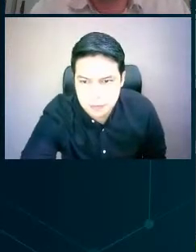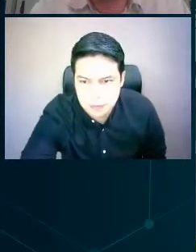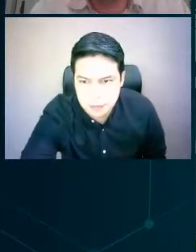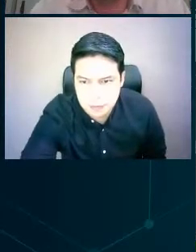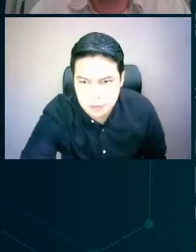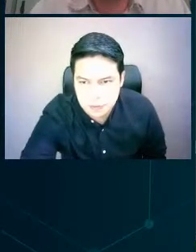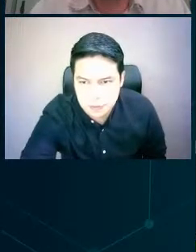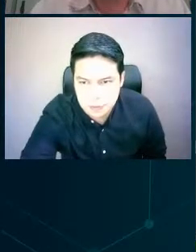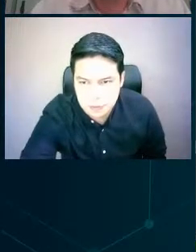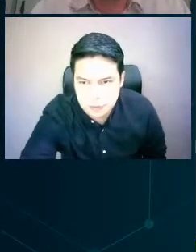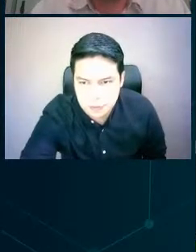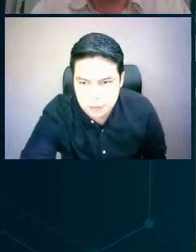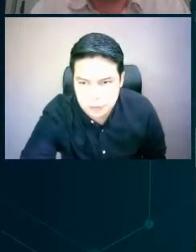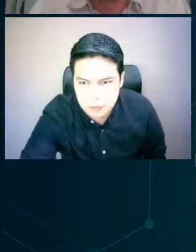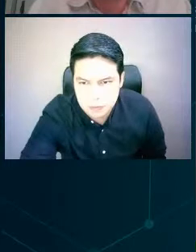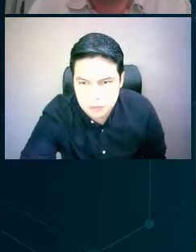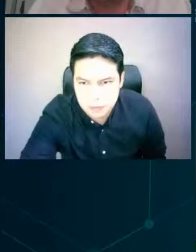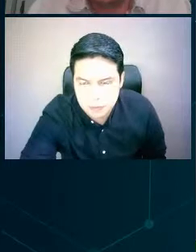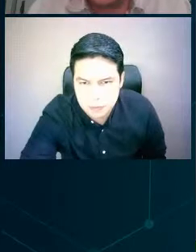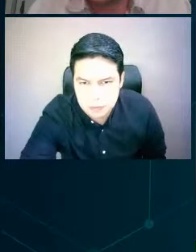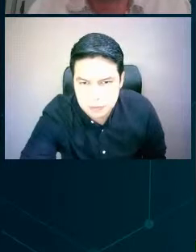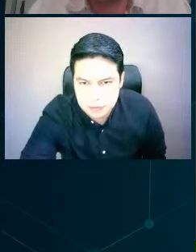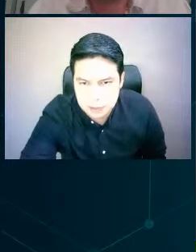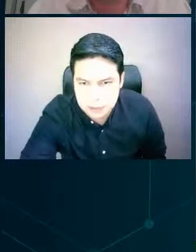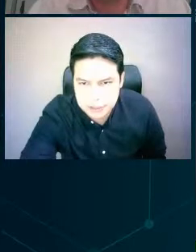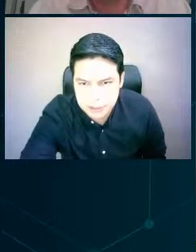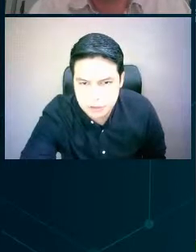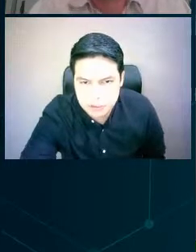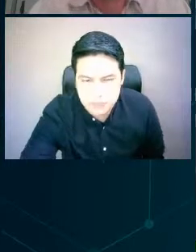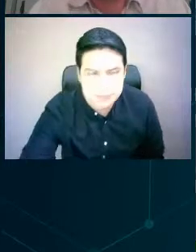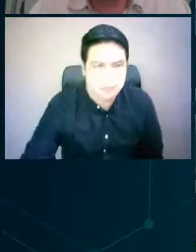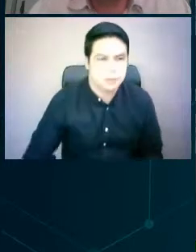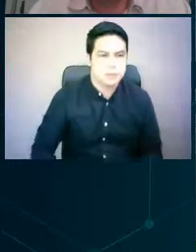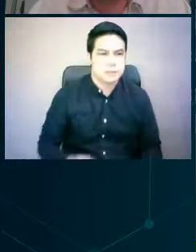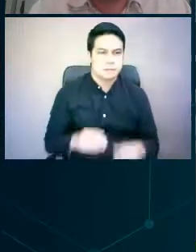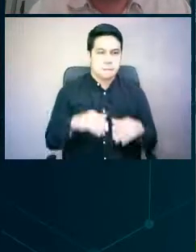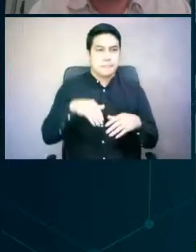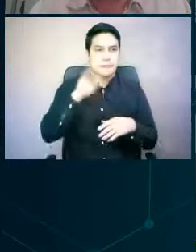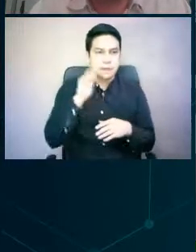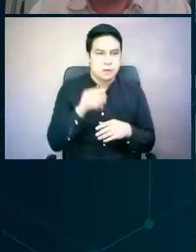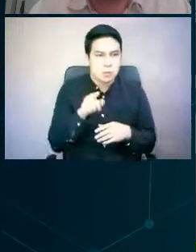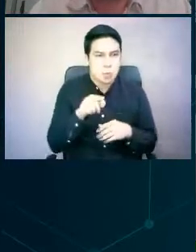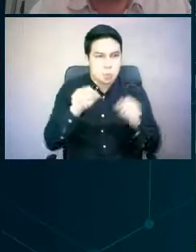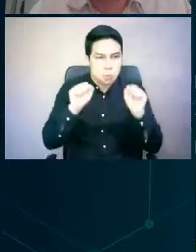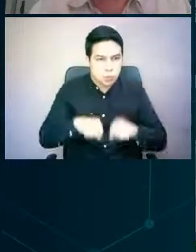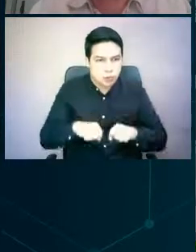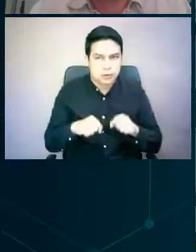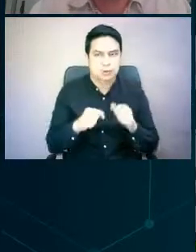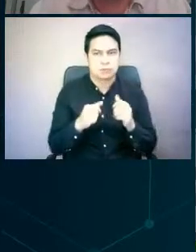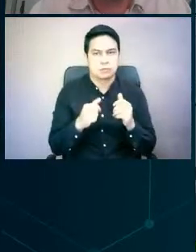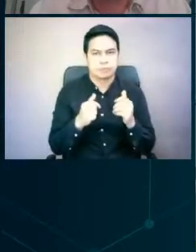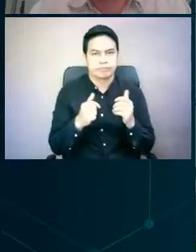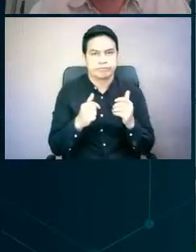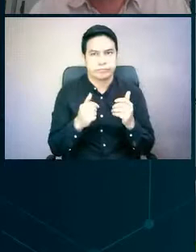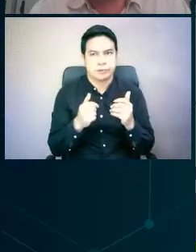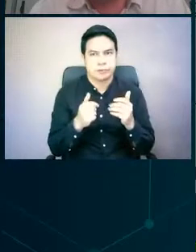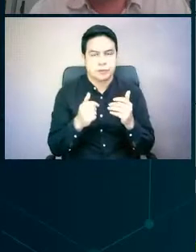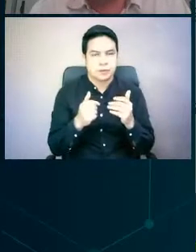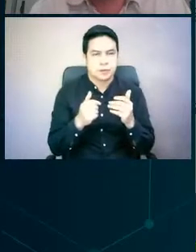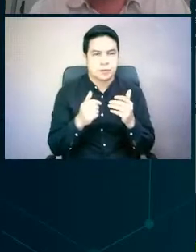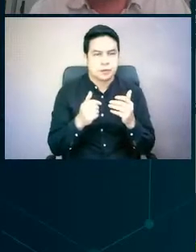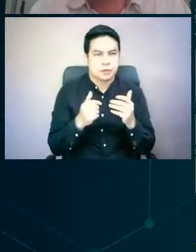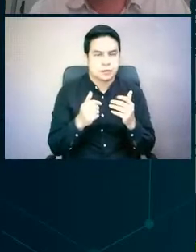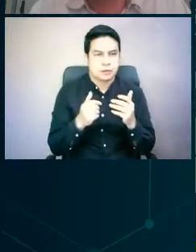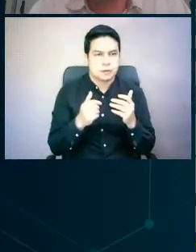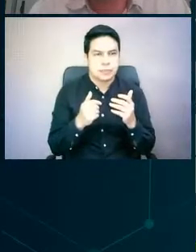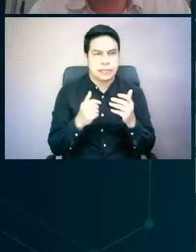valores de tensión y de corrientes, simular diferentes condiciones de falla y evaluar el desempeño de la protección diferencial